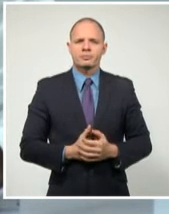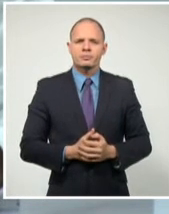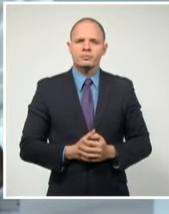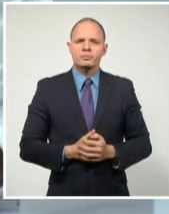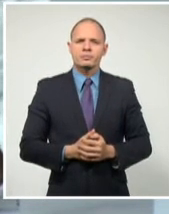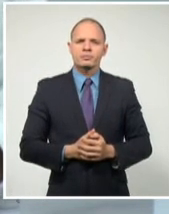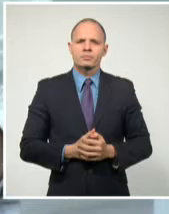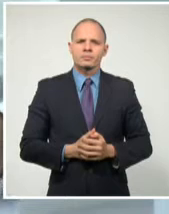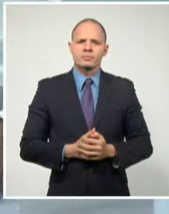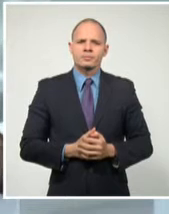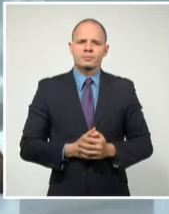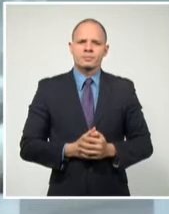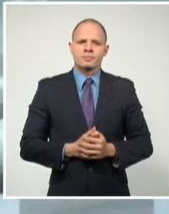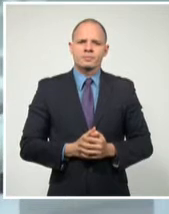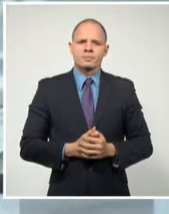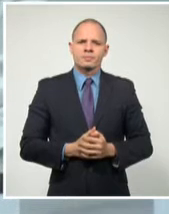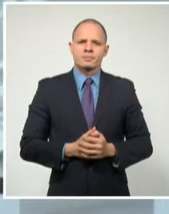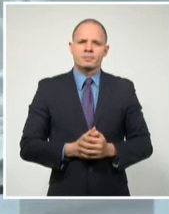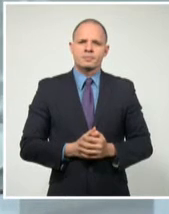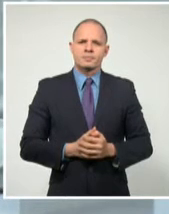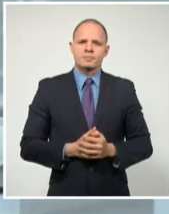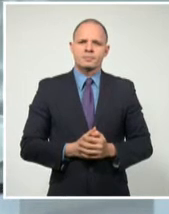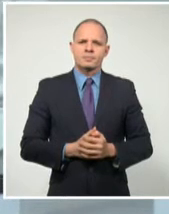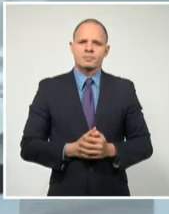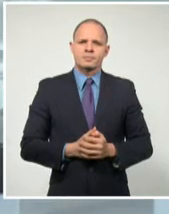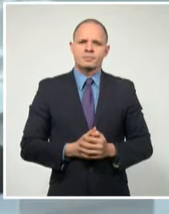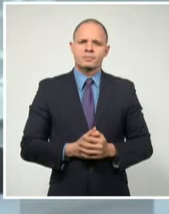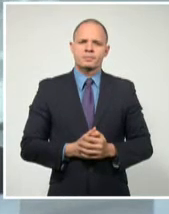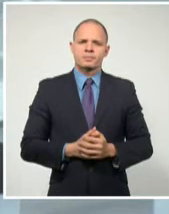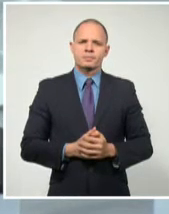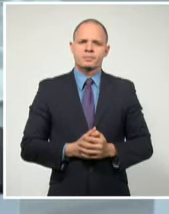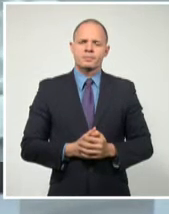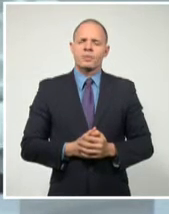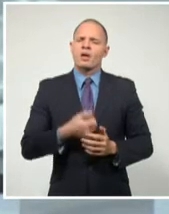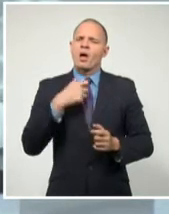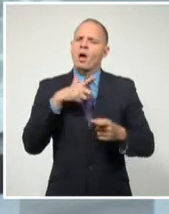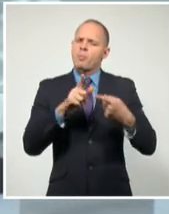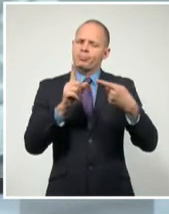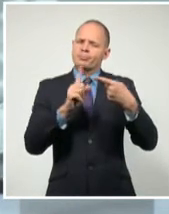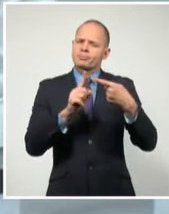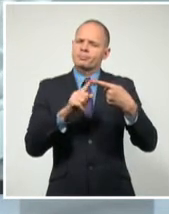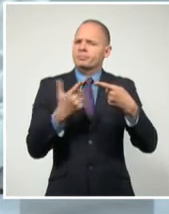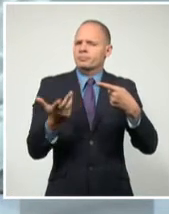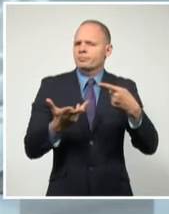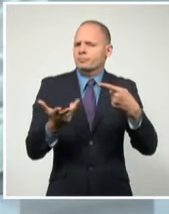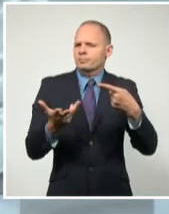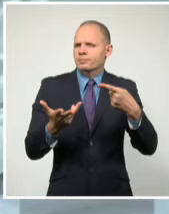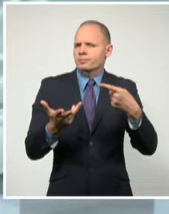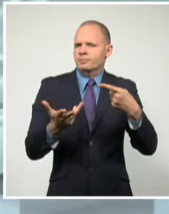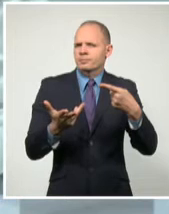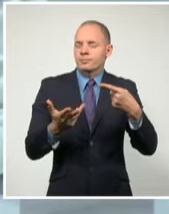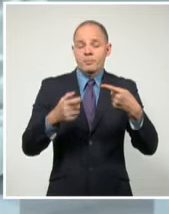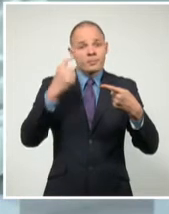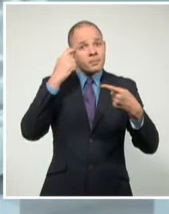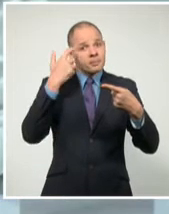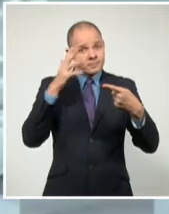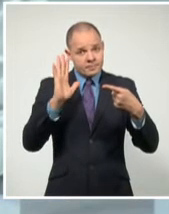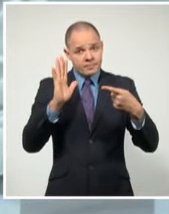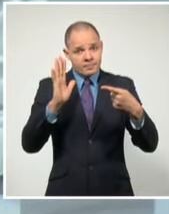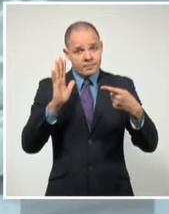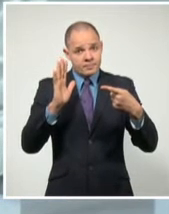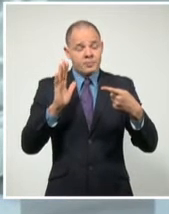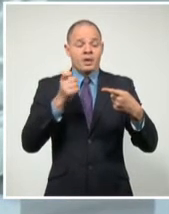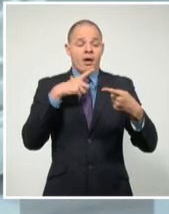Por lo tanto, esto nos estaría dando como resultado lo siguiente. Primero, que nos recuperemos de los